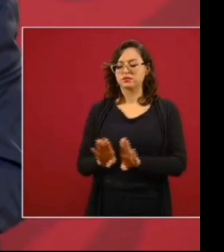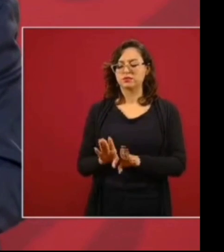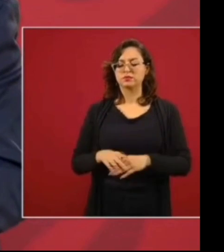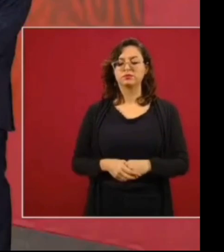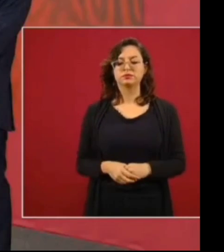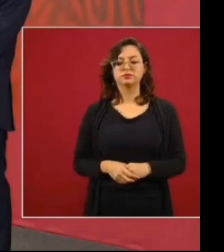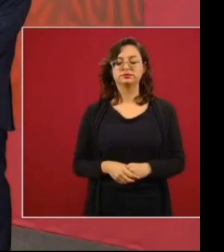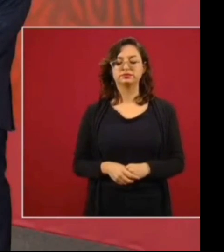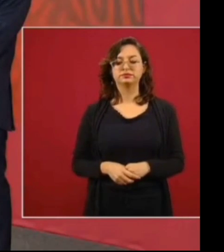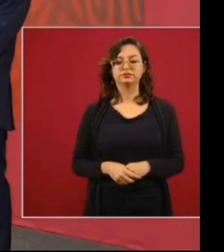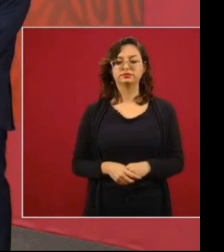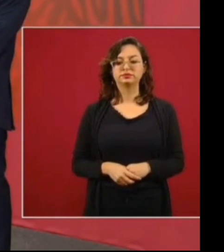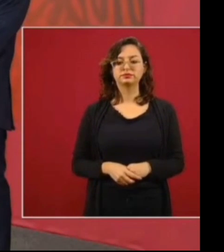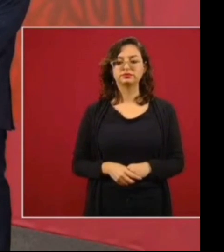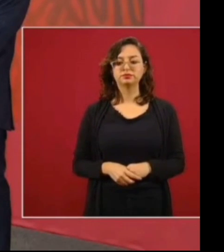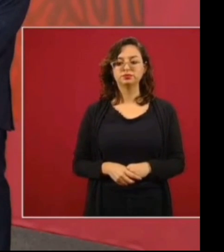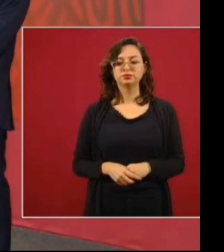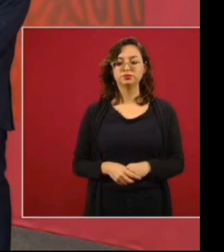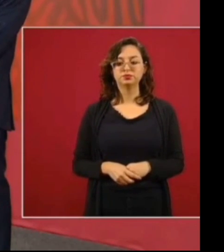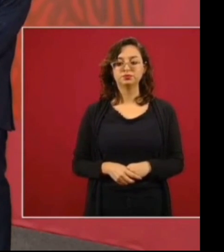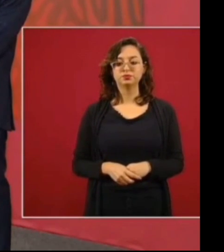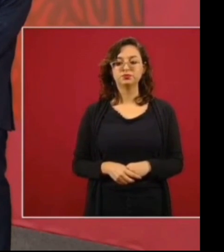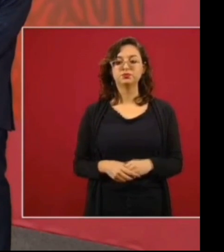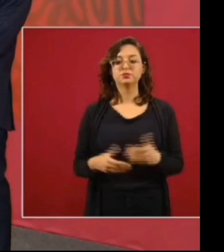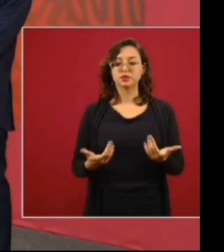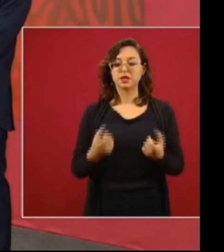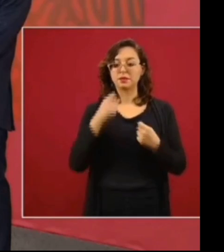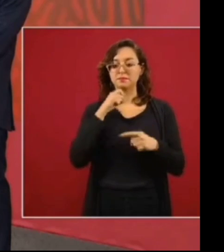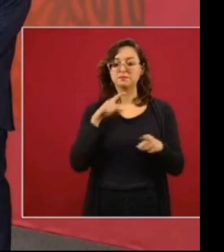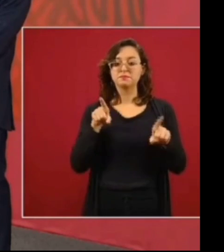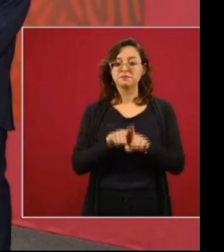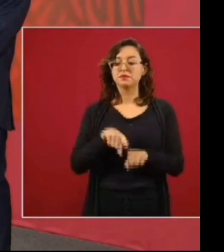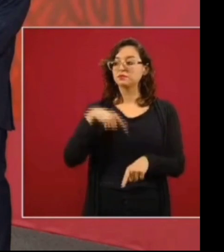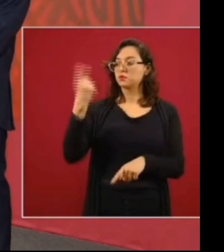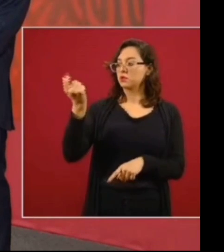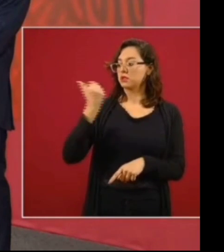ahora estamos iniciando algo similar en Canadá con Tomás Cerón.